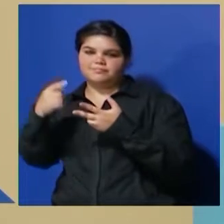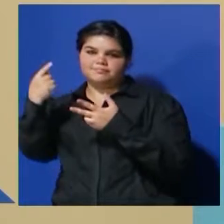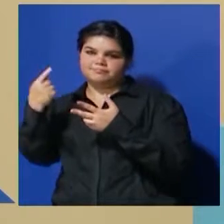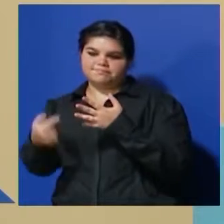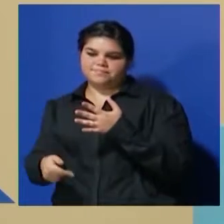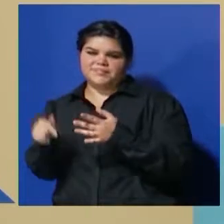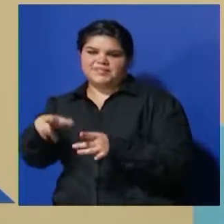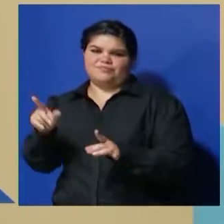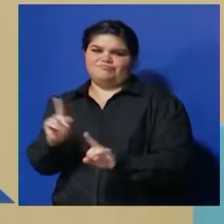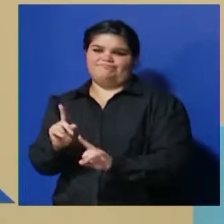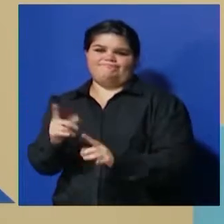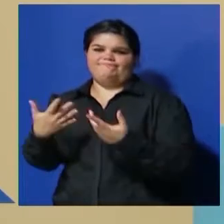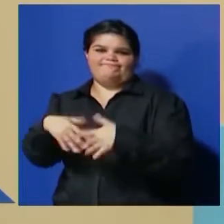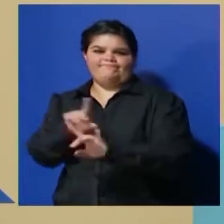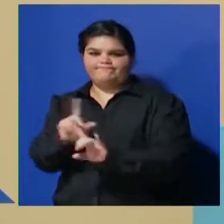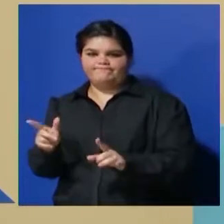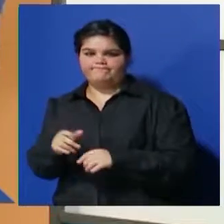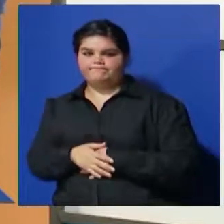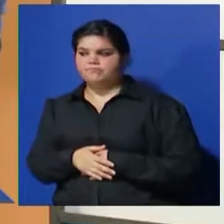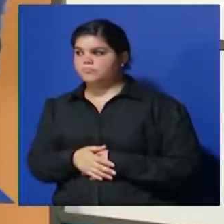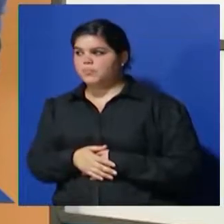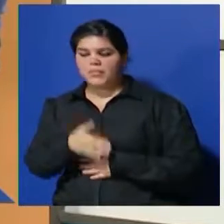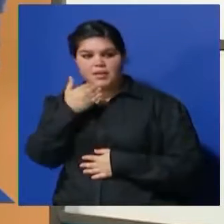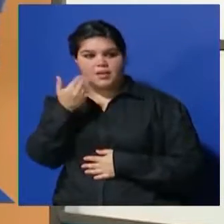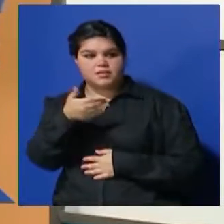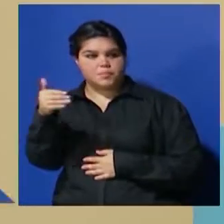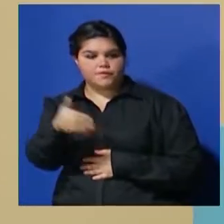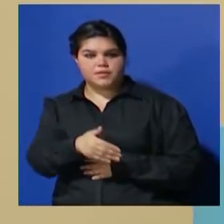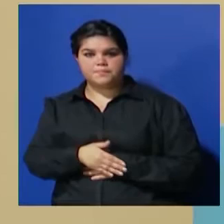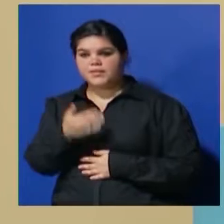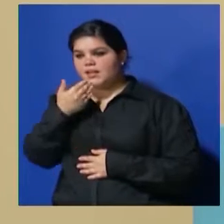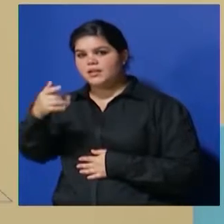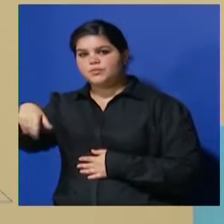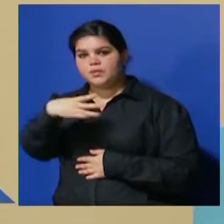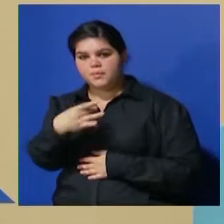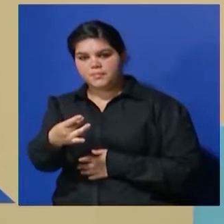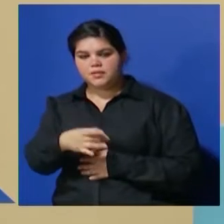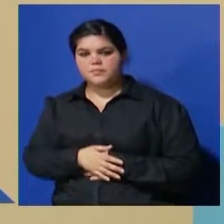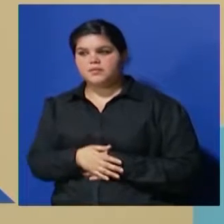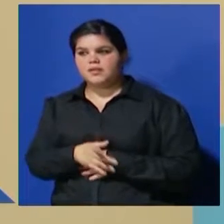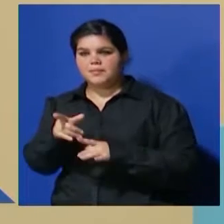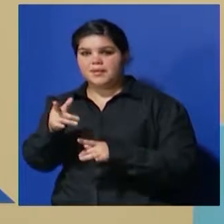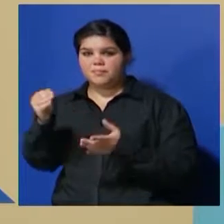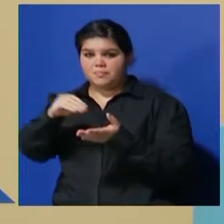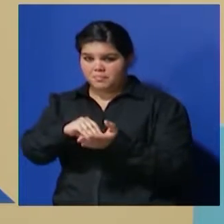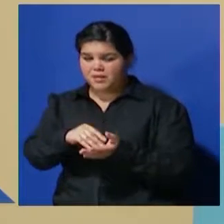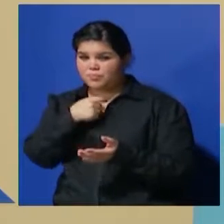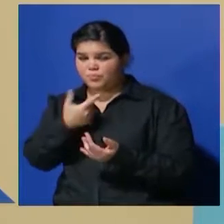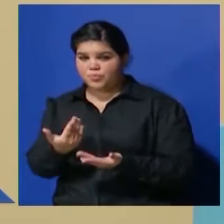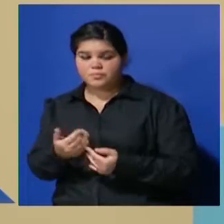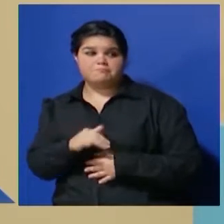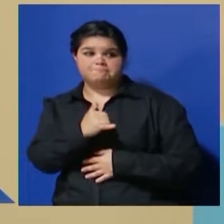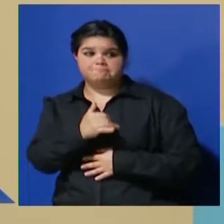nada que ver. Claro. Eugenia, gracias por venir. No, gracias a ustedes por la invitación. ¿Puedo decir una última cosa al